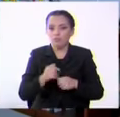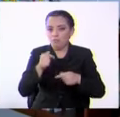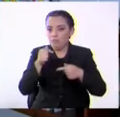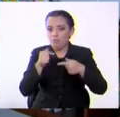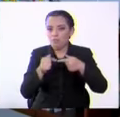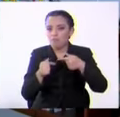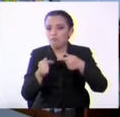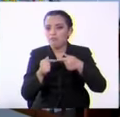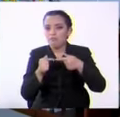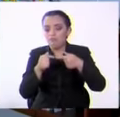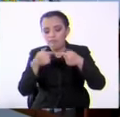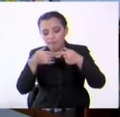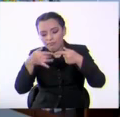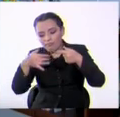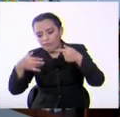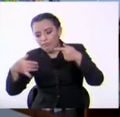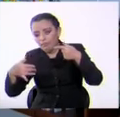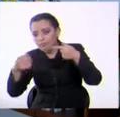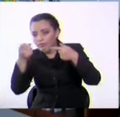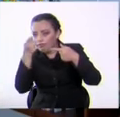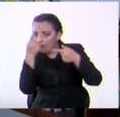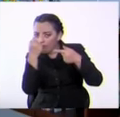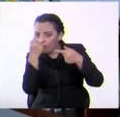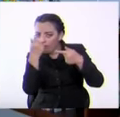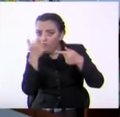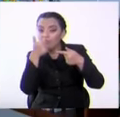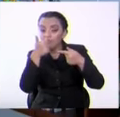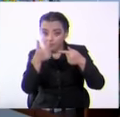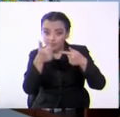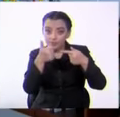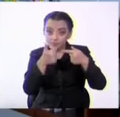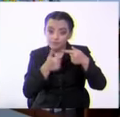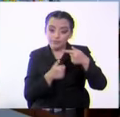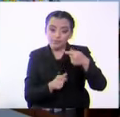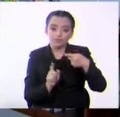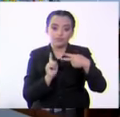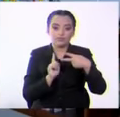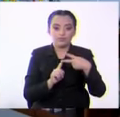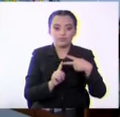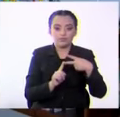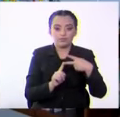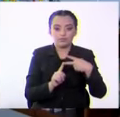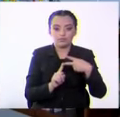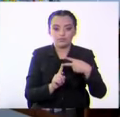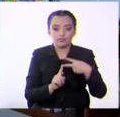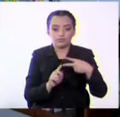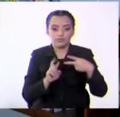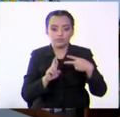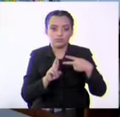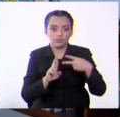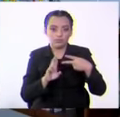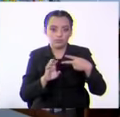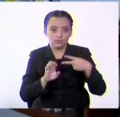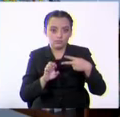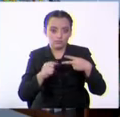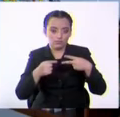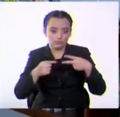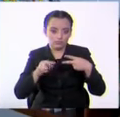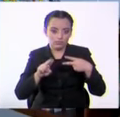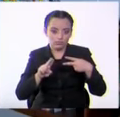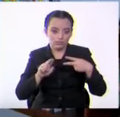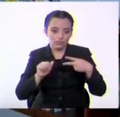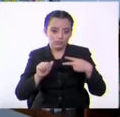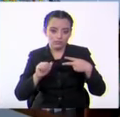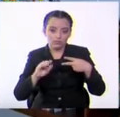sencillos de entender, ¿no? Pero ahora vienen los de regulación. La regulación se refiere